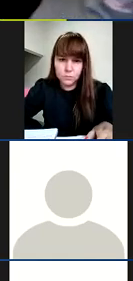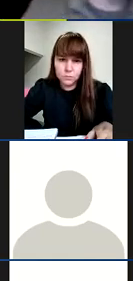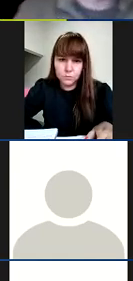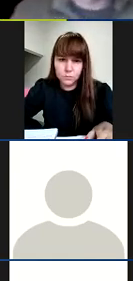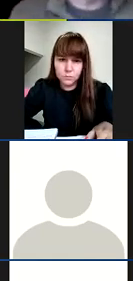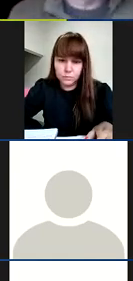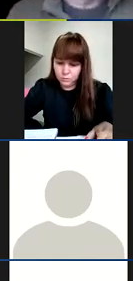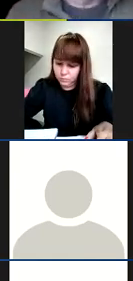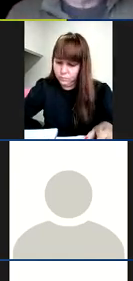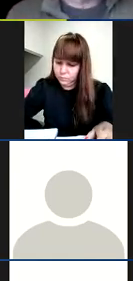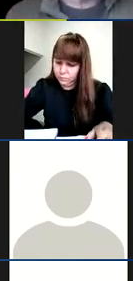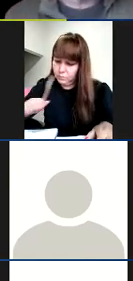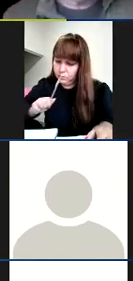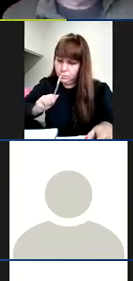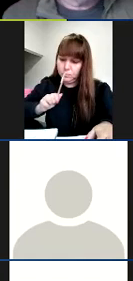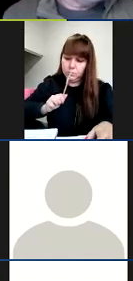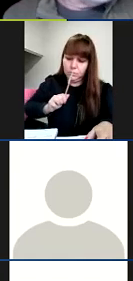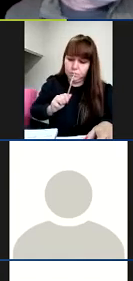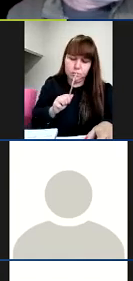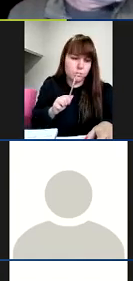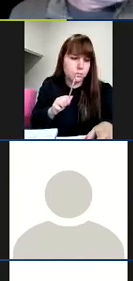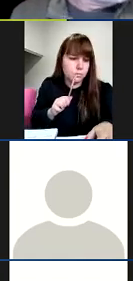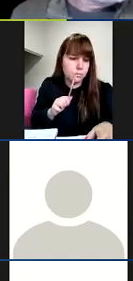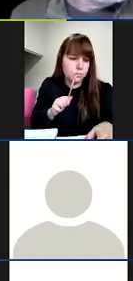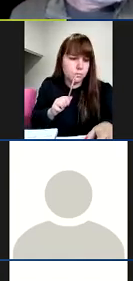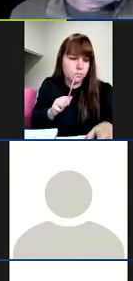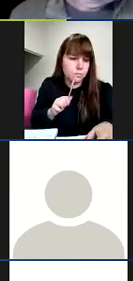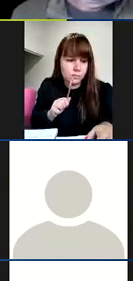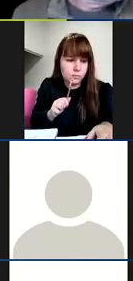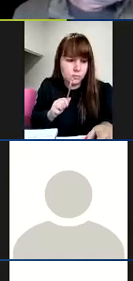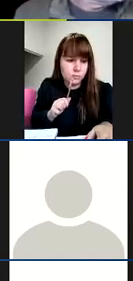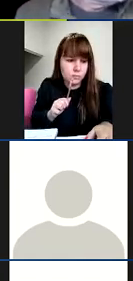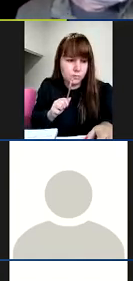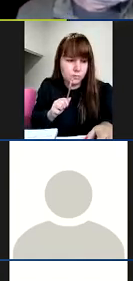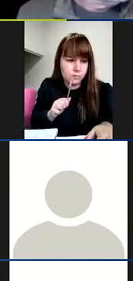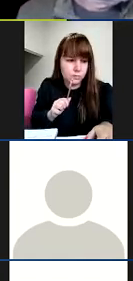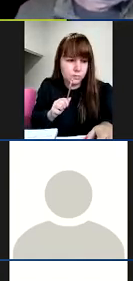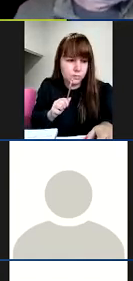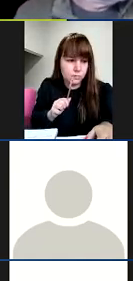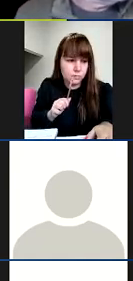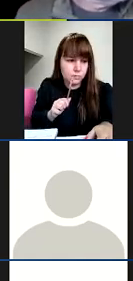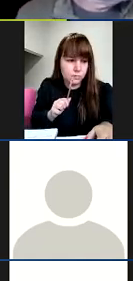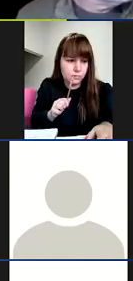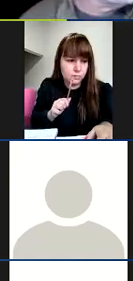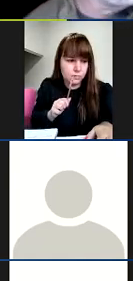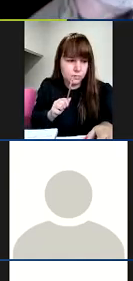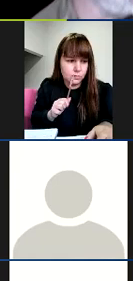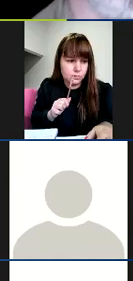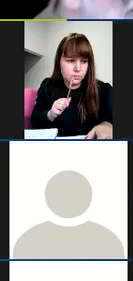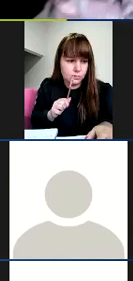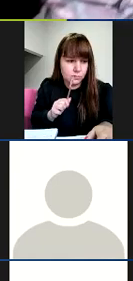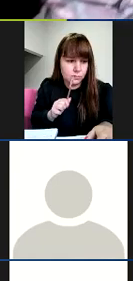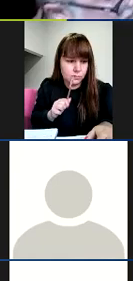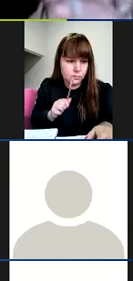Inciso 4, el capital social y los aportes, el capital social que debe ser expresado en